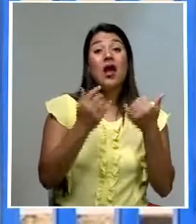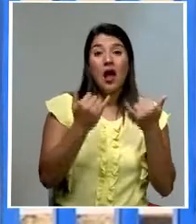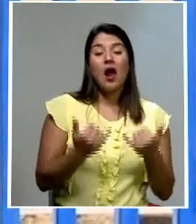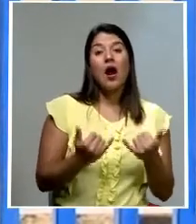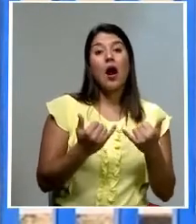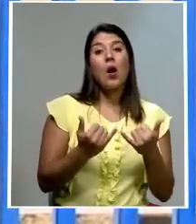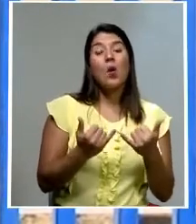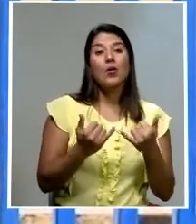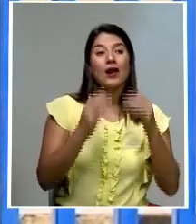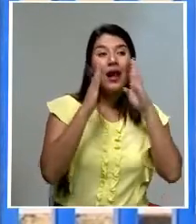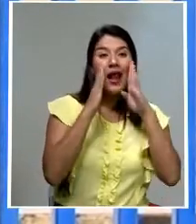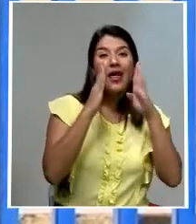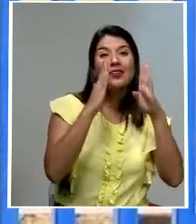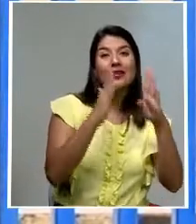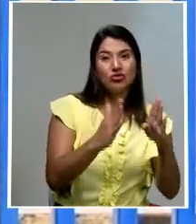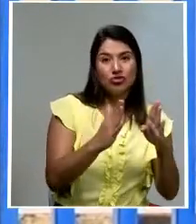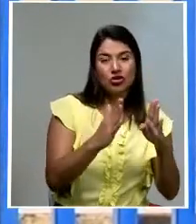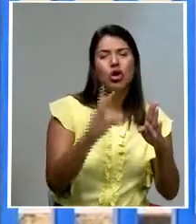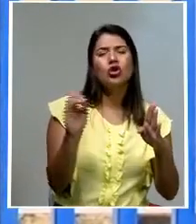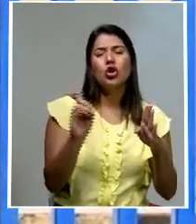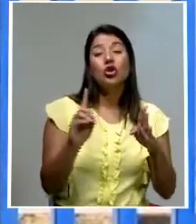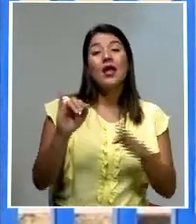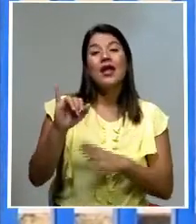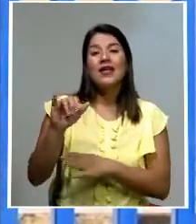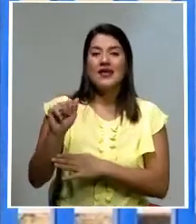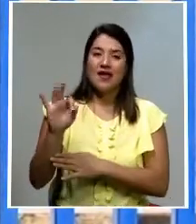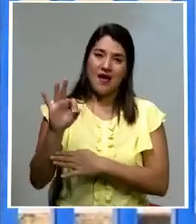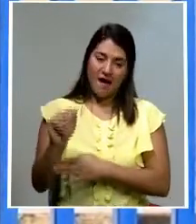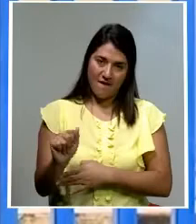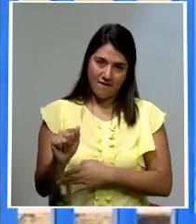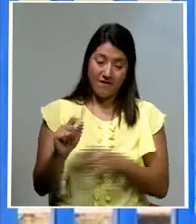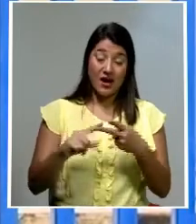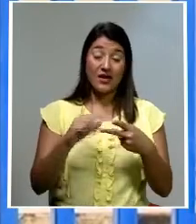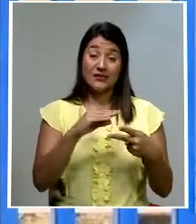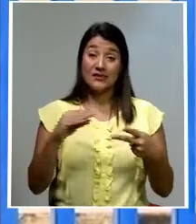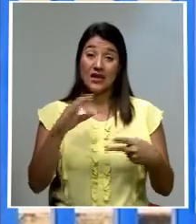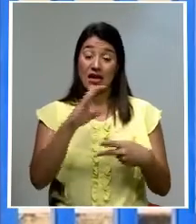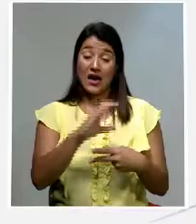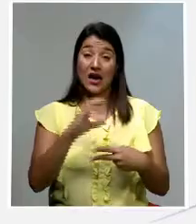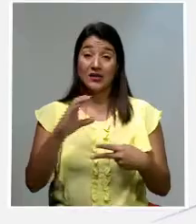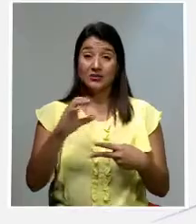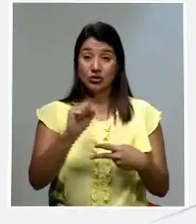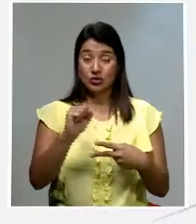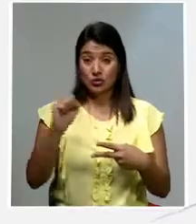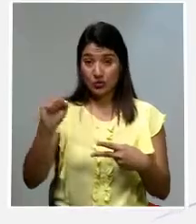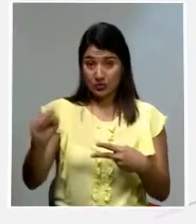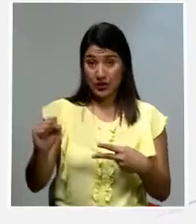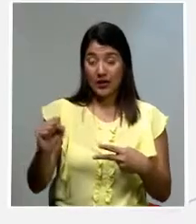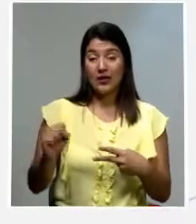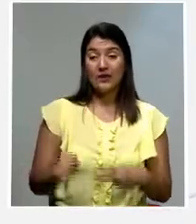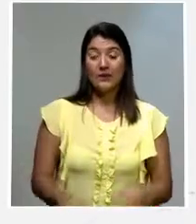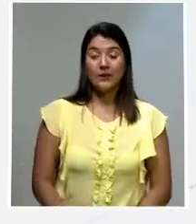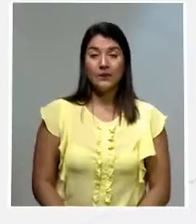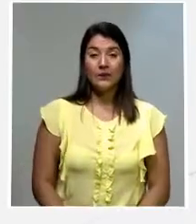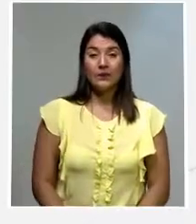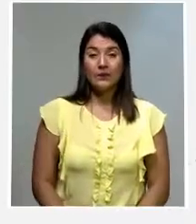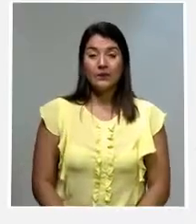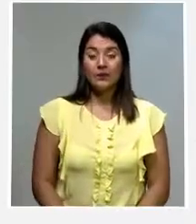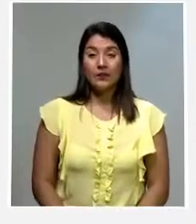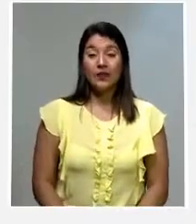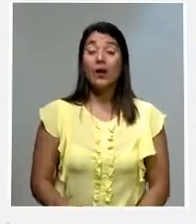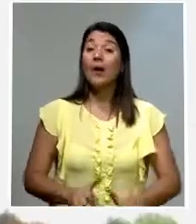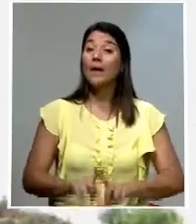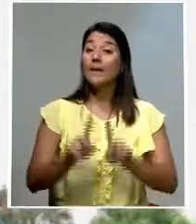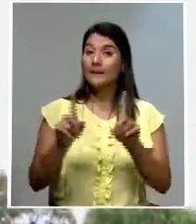que quedan disponibles en el IAFA y los centros de salud de la Caja Costarricense de Seguro Social en dichas comunidades.